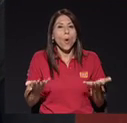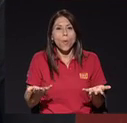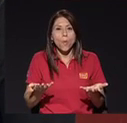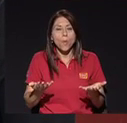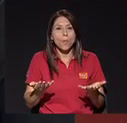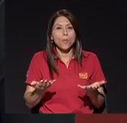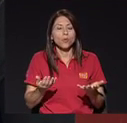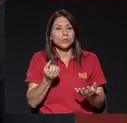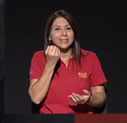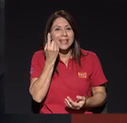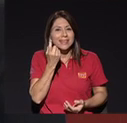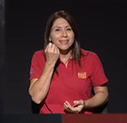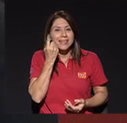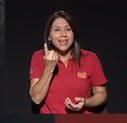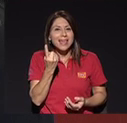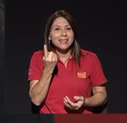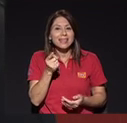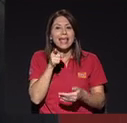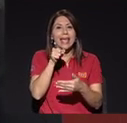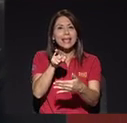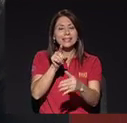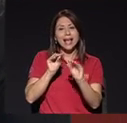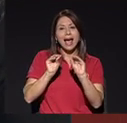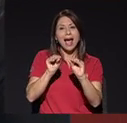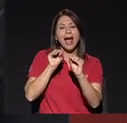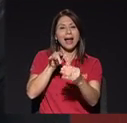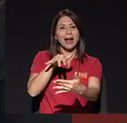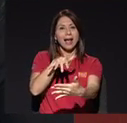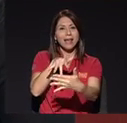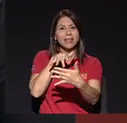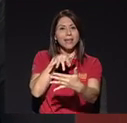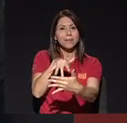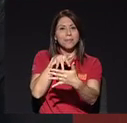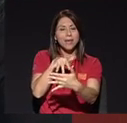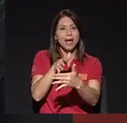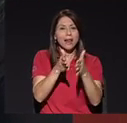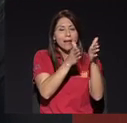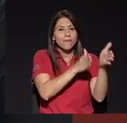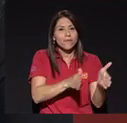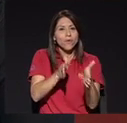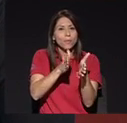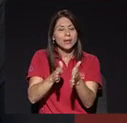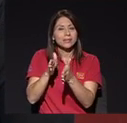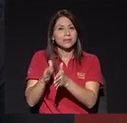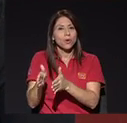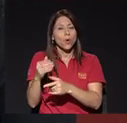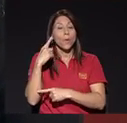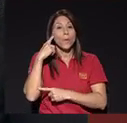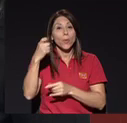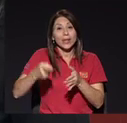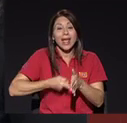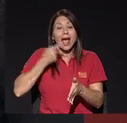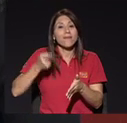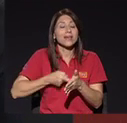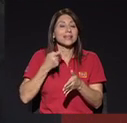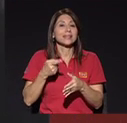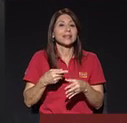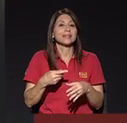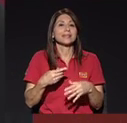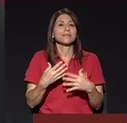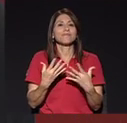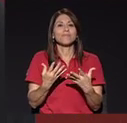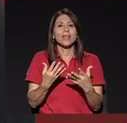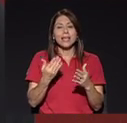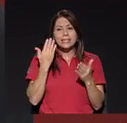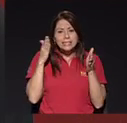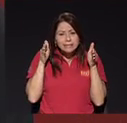se entiende esa academia, ¿verdad? Cómo se entiende la formación, porque a veces se